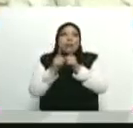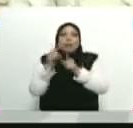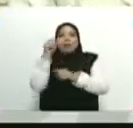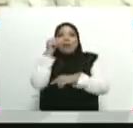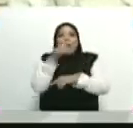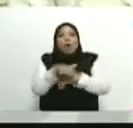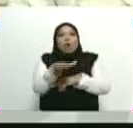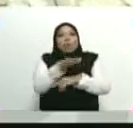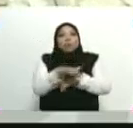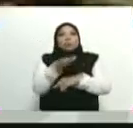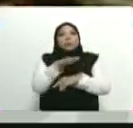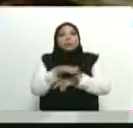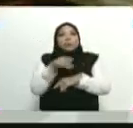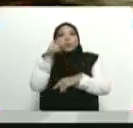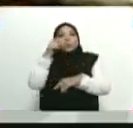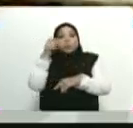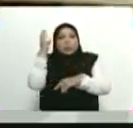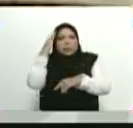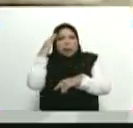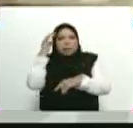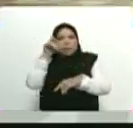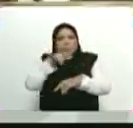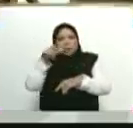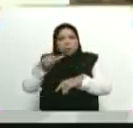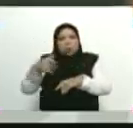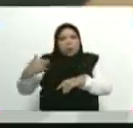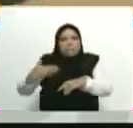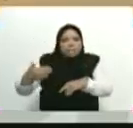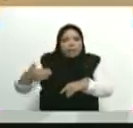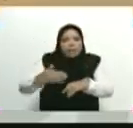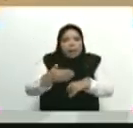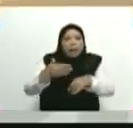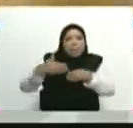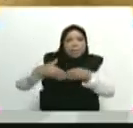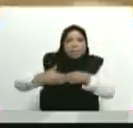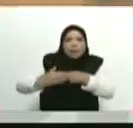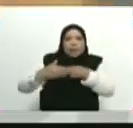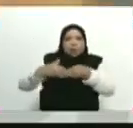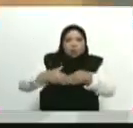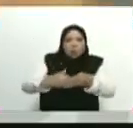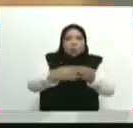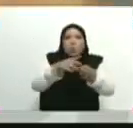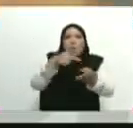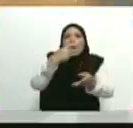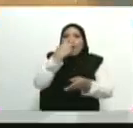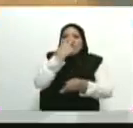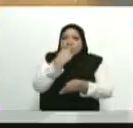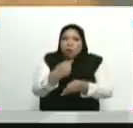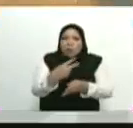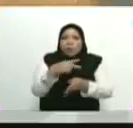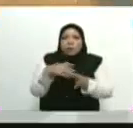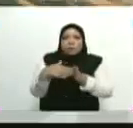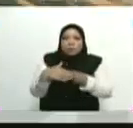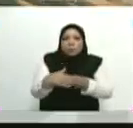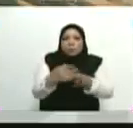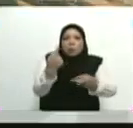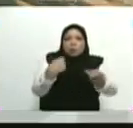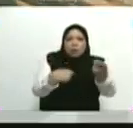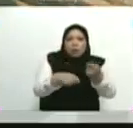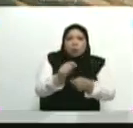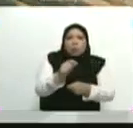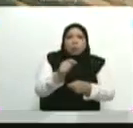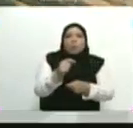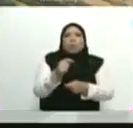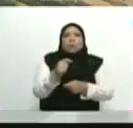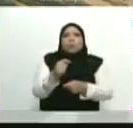pueblo. En Los Taques, el profesor Ramiro recogía cómo los comerciantes daban sus naves y se armaban de cañones. Es lo